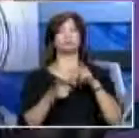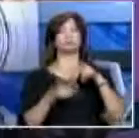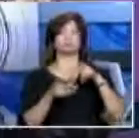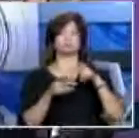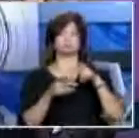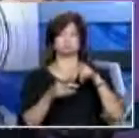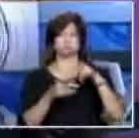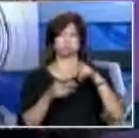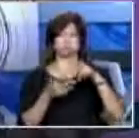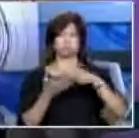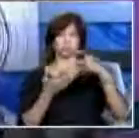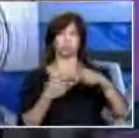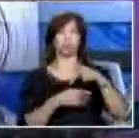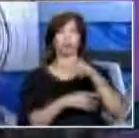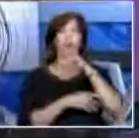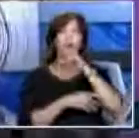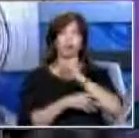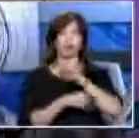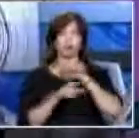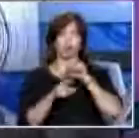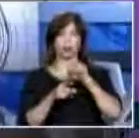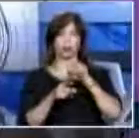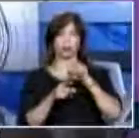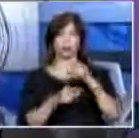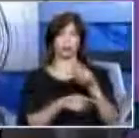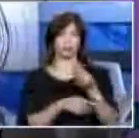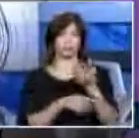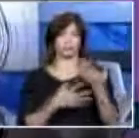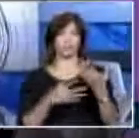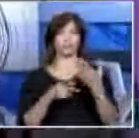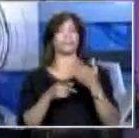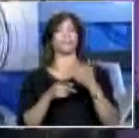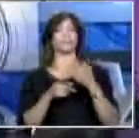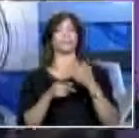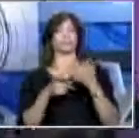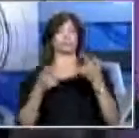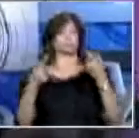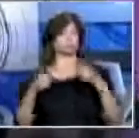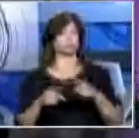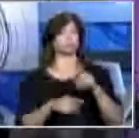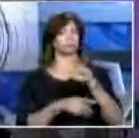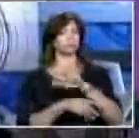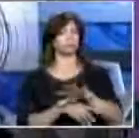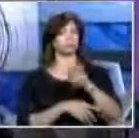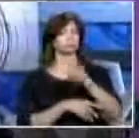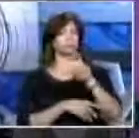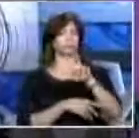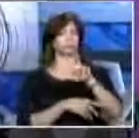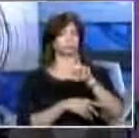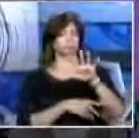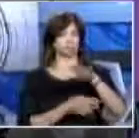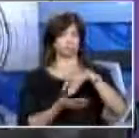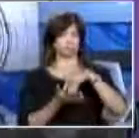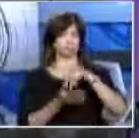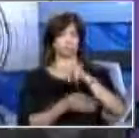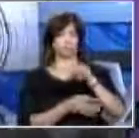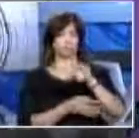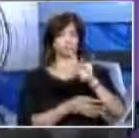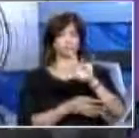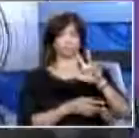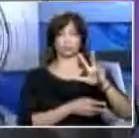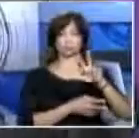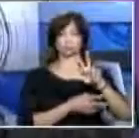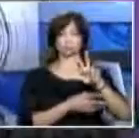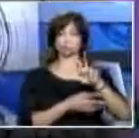plataforma de orange en peso que fue la primera que salió al mercado se realizaron aproximadamente 235 mil 183